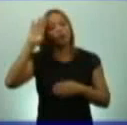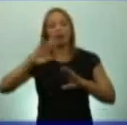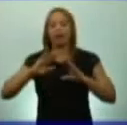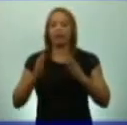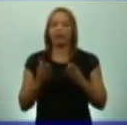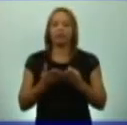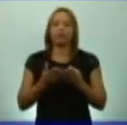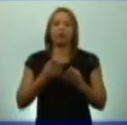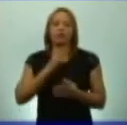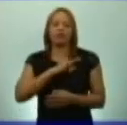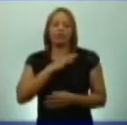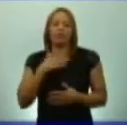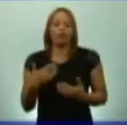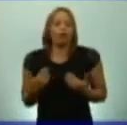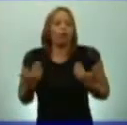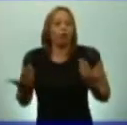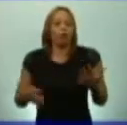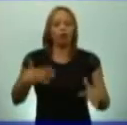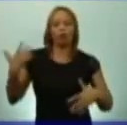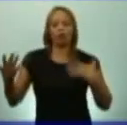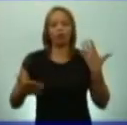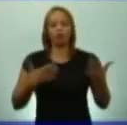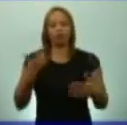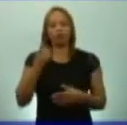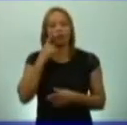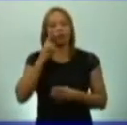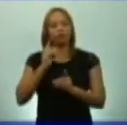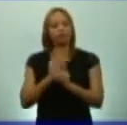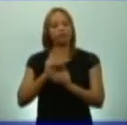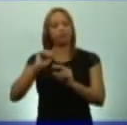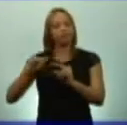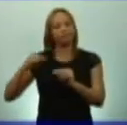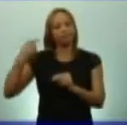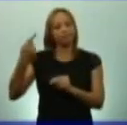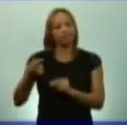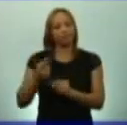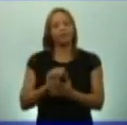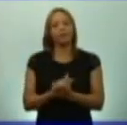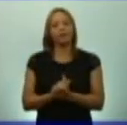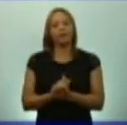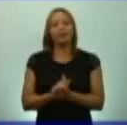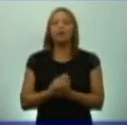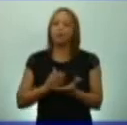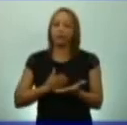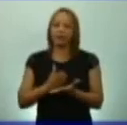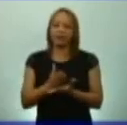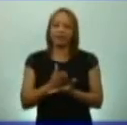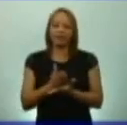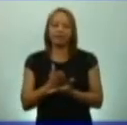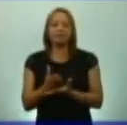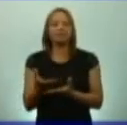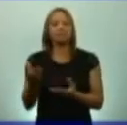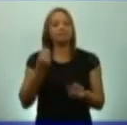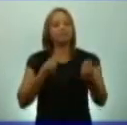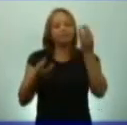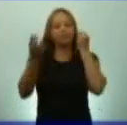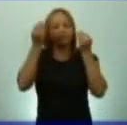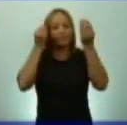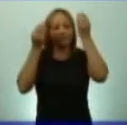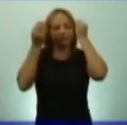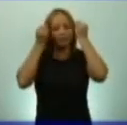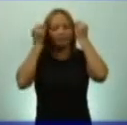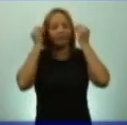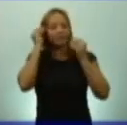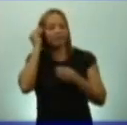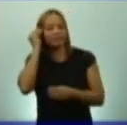debemos sentirnos orgullosos. Nos vemos en el próximo encuentro para seguir enriqueciendo nuestros